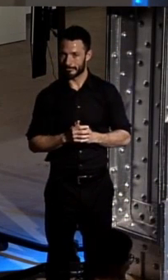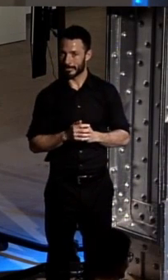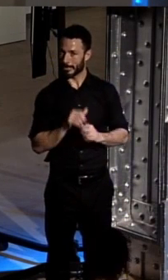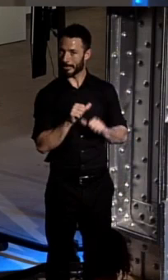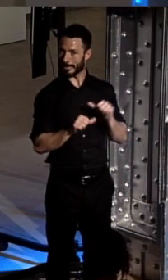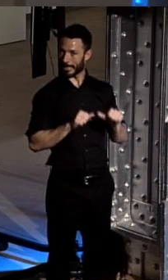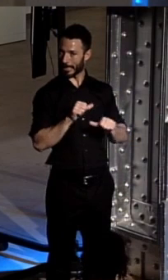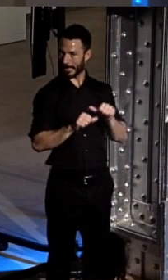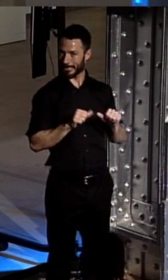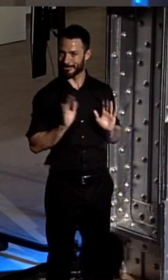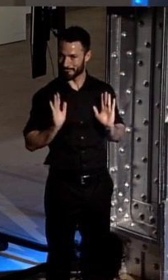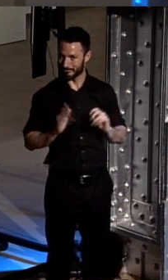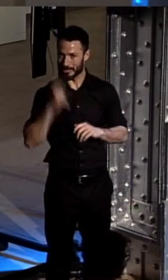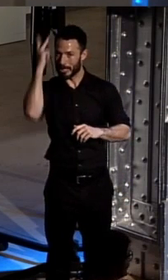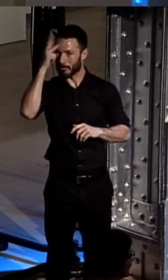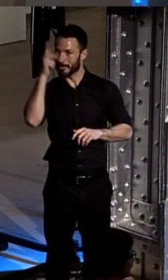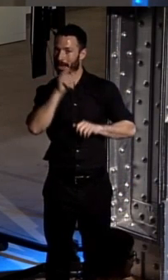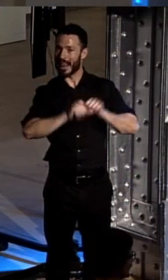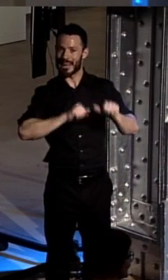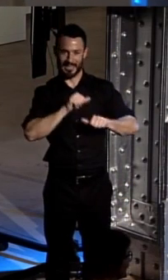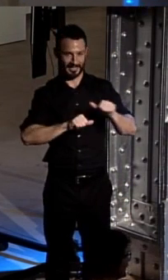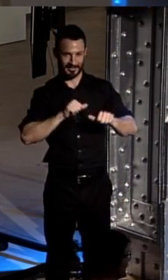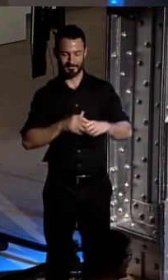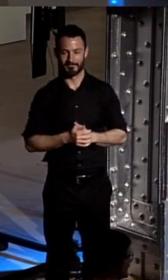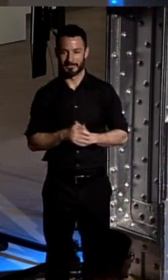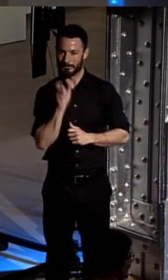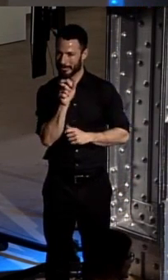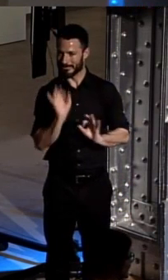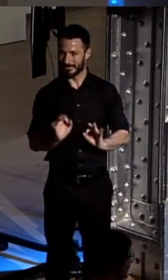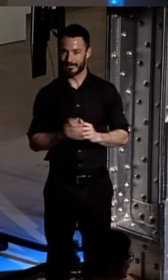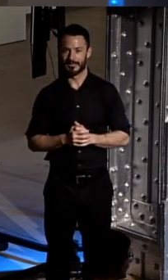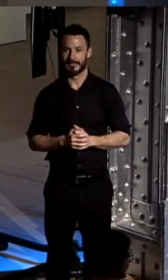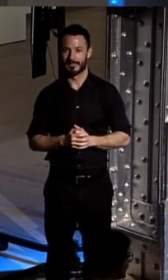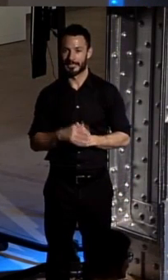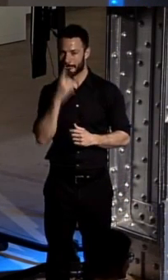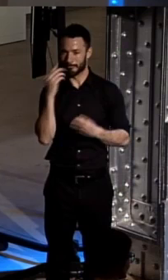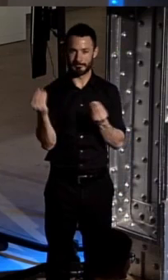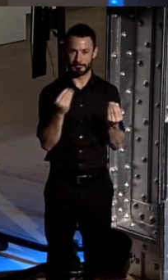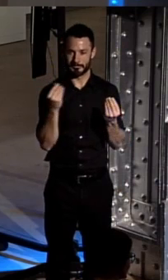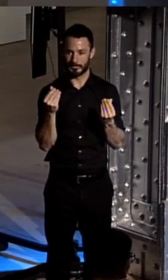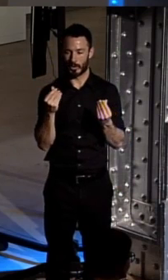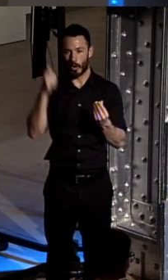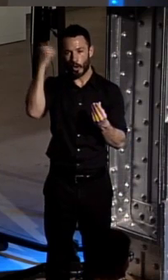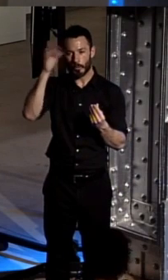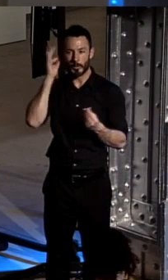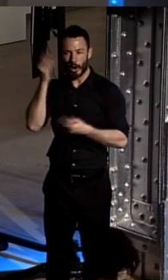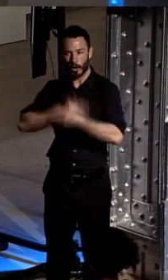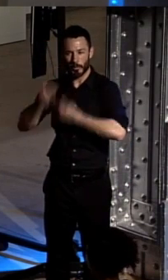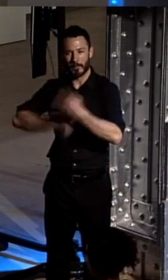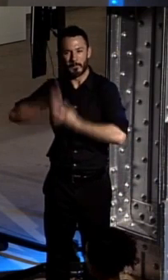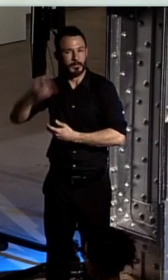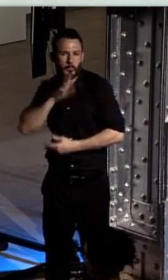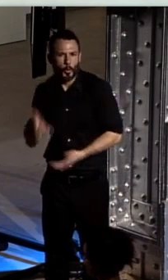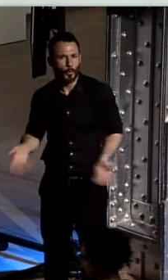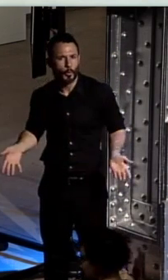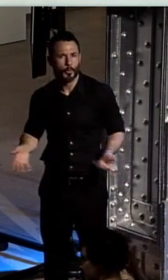La hipótesis del ligue, sería la palabra para decirlo concreto. Esa es la intuición obvia. ¿Por qué cooperarían más los hombres con las mujeres? Es decir, ¿qué hace que...? Bueno,